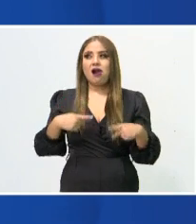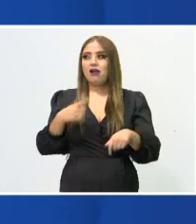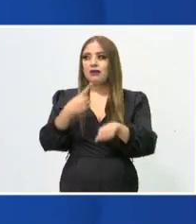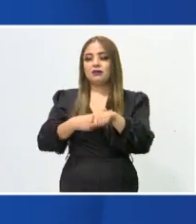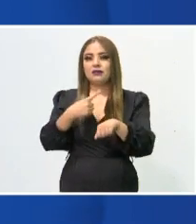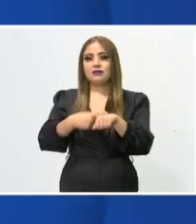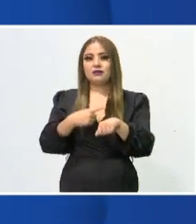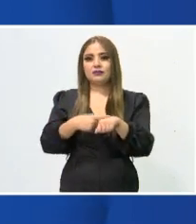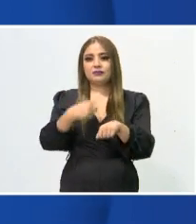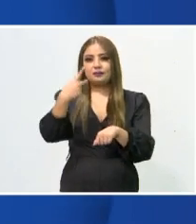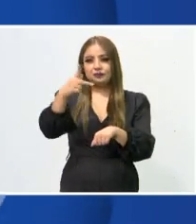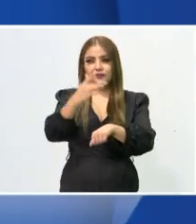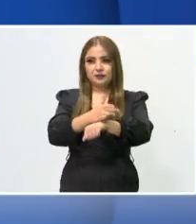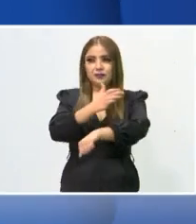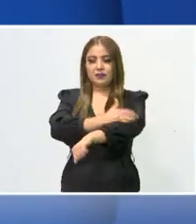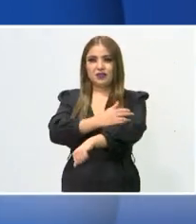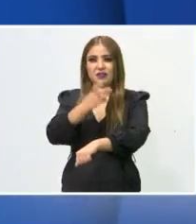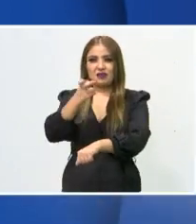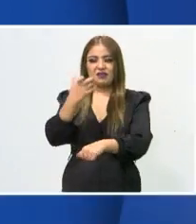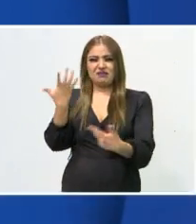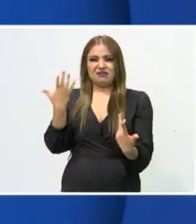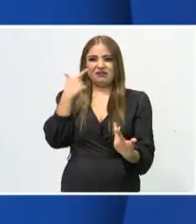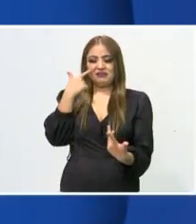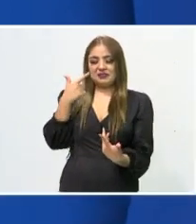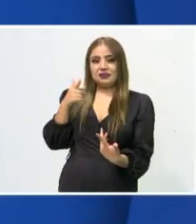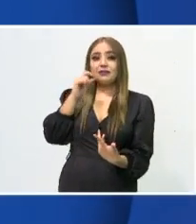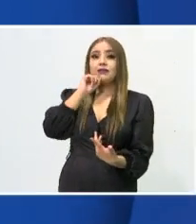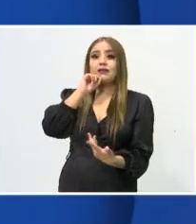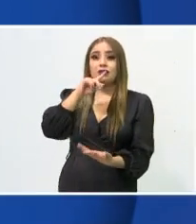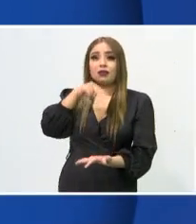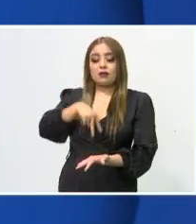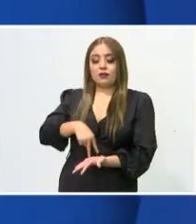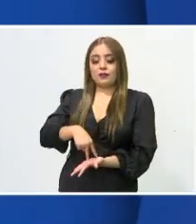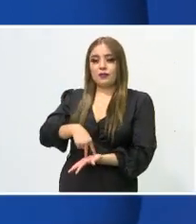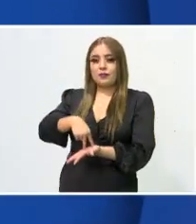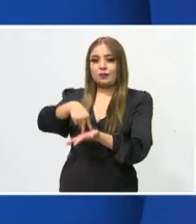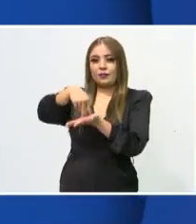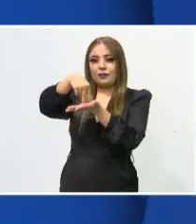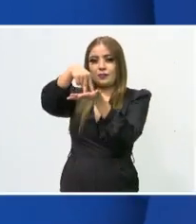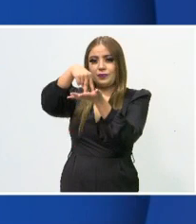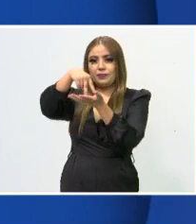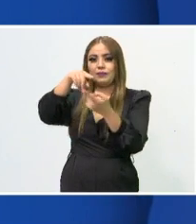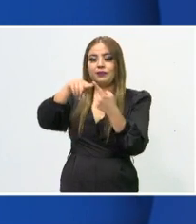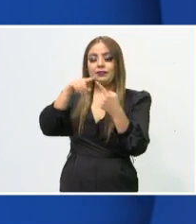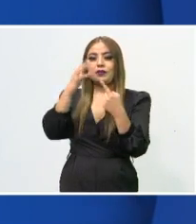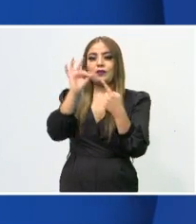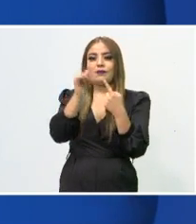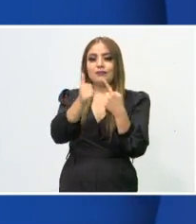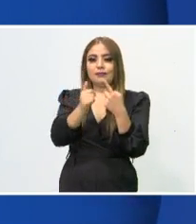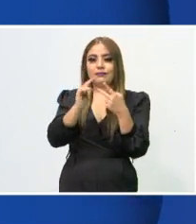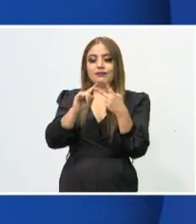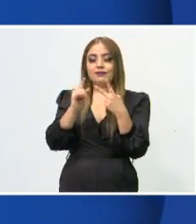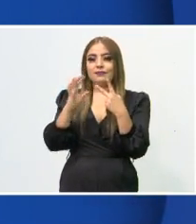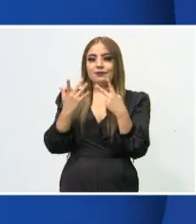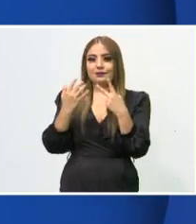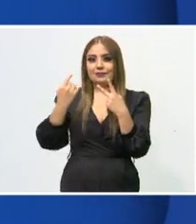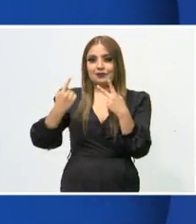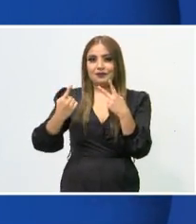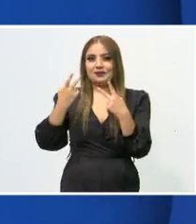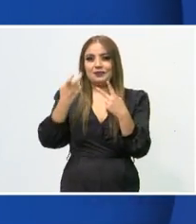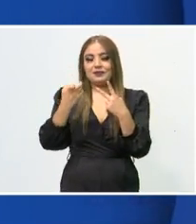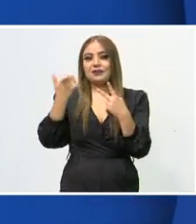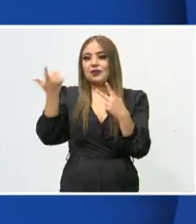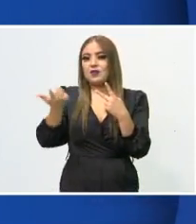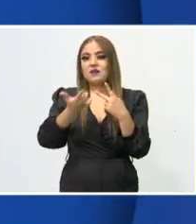acompañantes. Además, los elevadores de la clínica 46 y 51, ubicadas en la ciudad de Gómez Palacio,